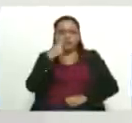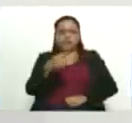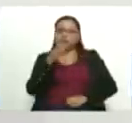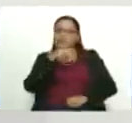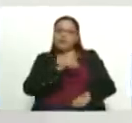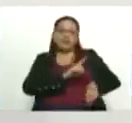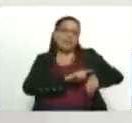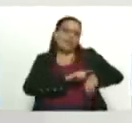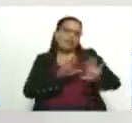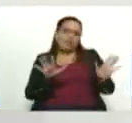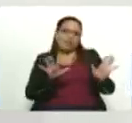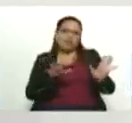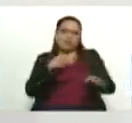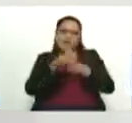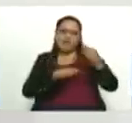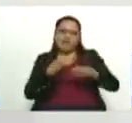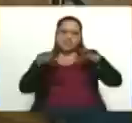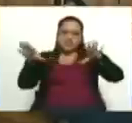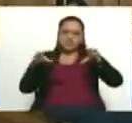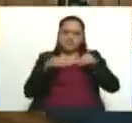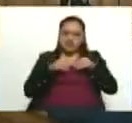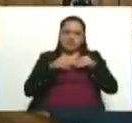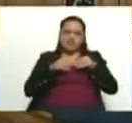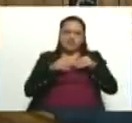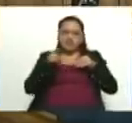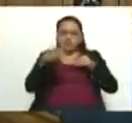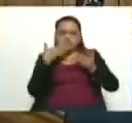tiempo para considerar su solicitud.